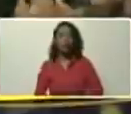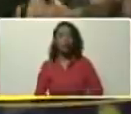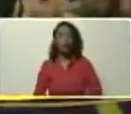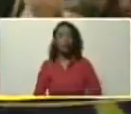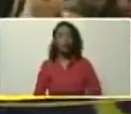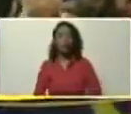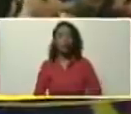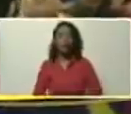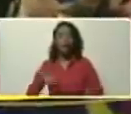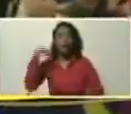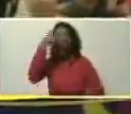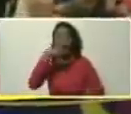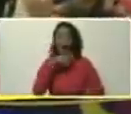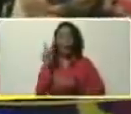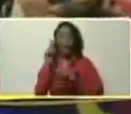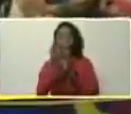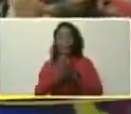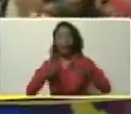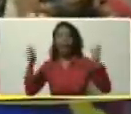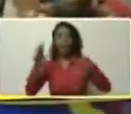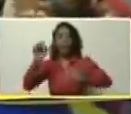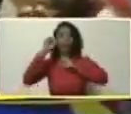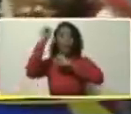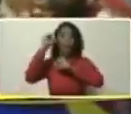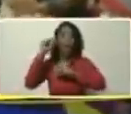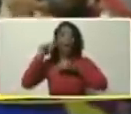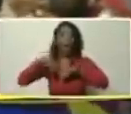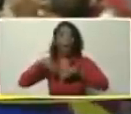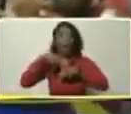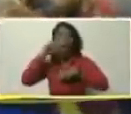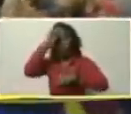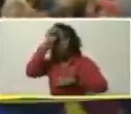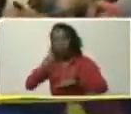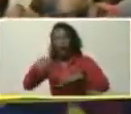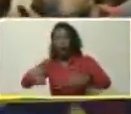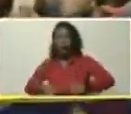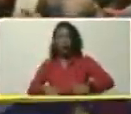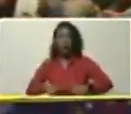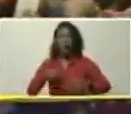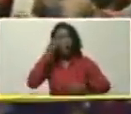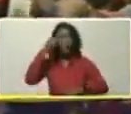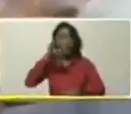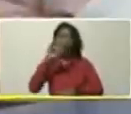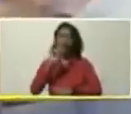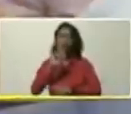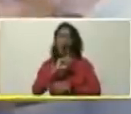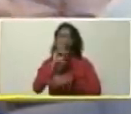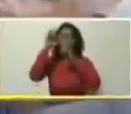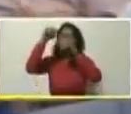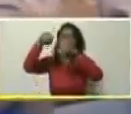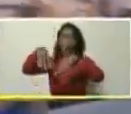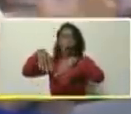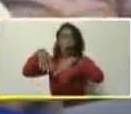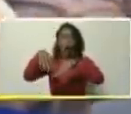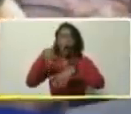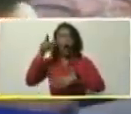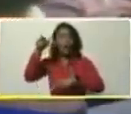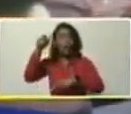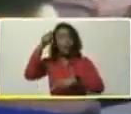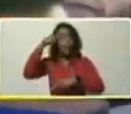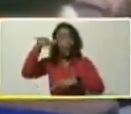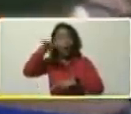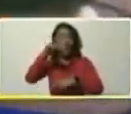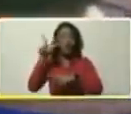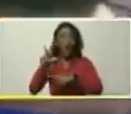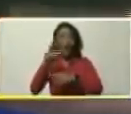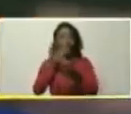De cara a esta gran victoria. Y aquí reconocer un esfuerzo, presidente, al pueblo que no se rinde, ¿ves? Al pueblo que